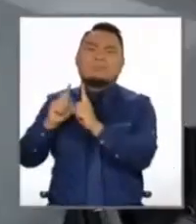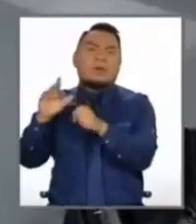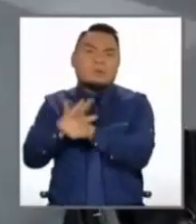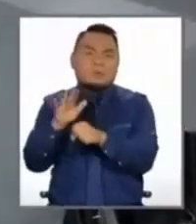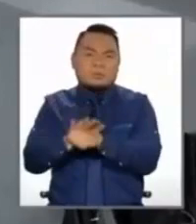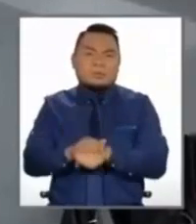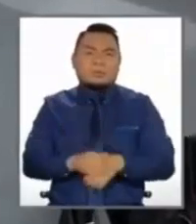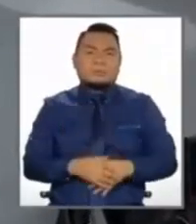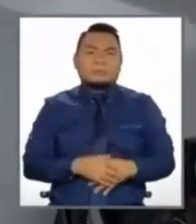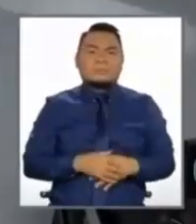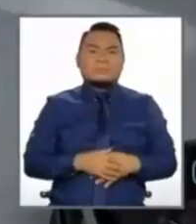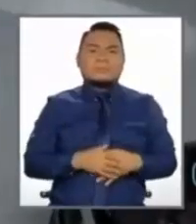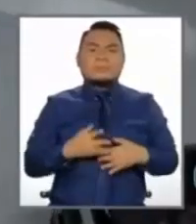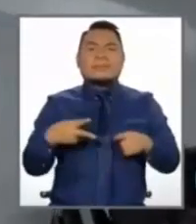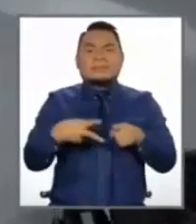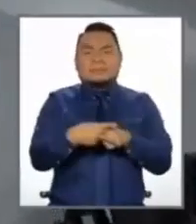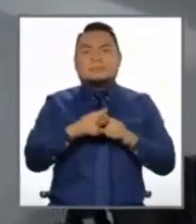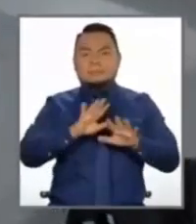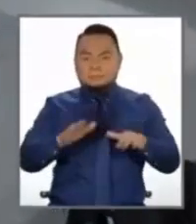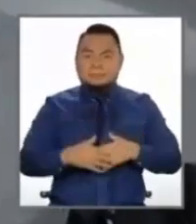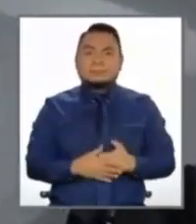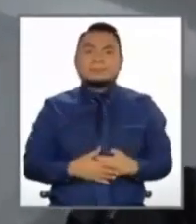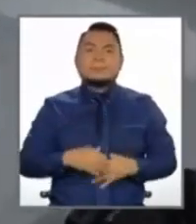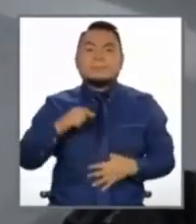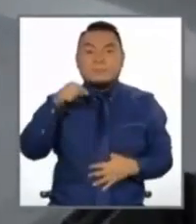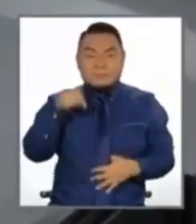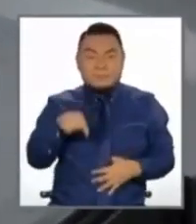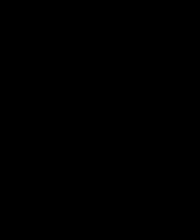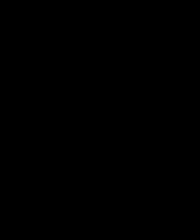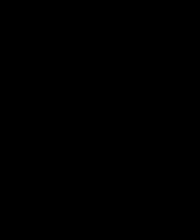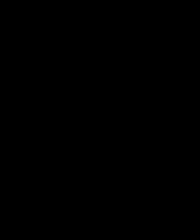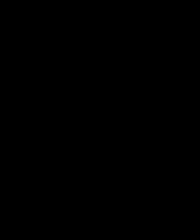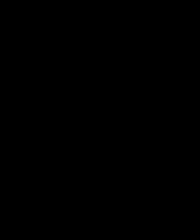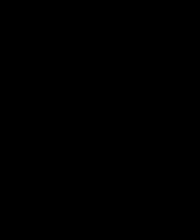UCI, hay que... Reiterando que este es un bloque de...